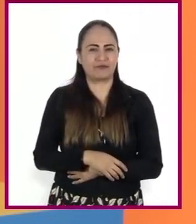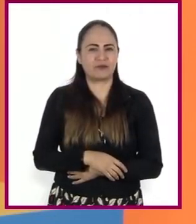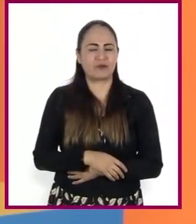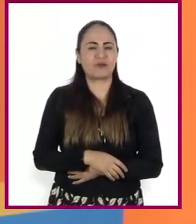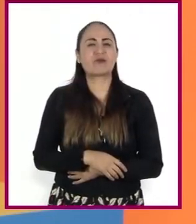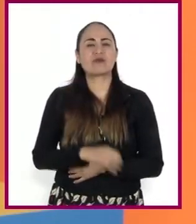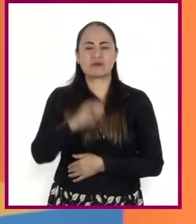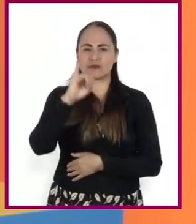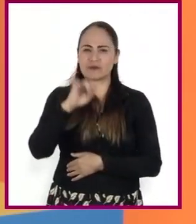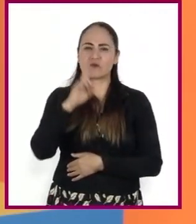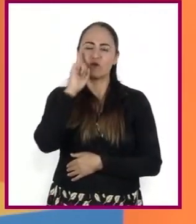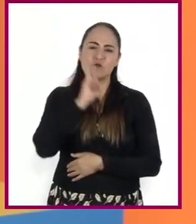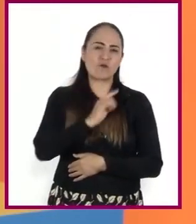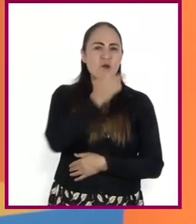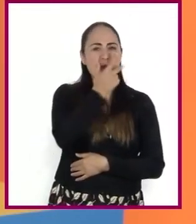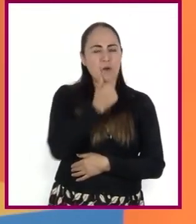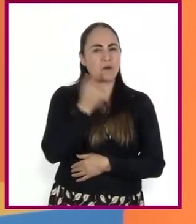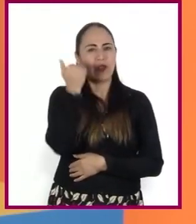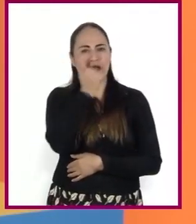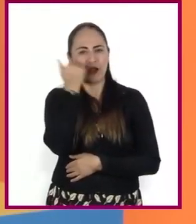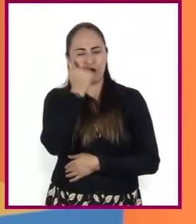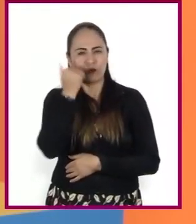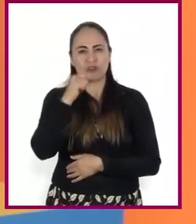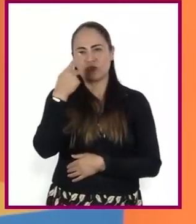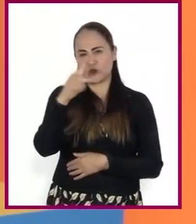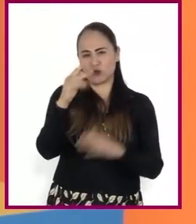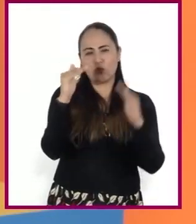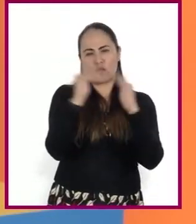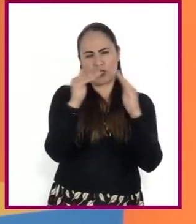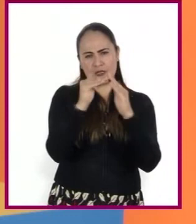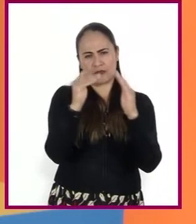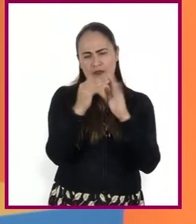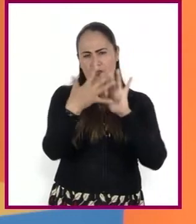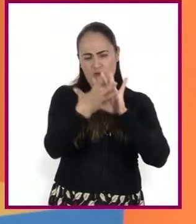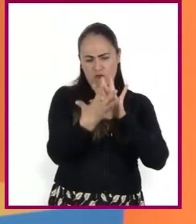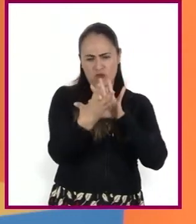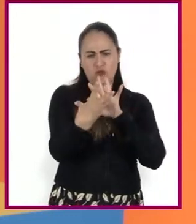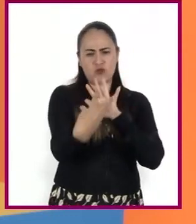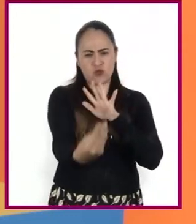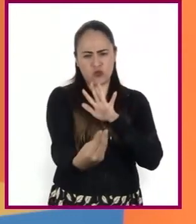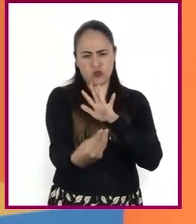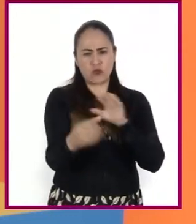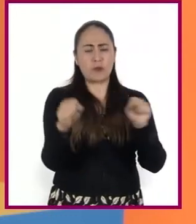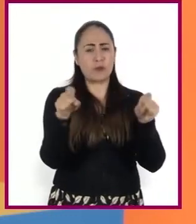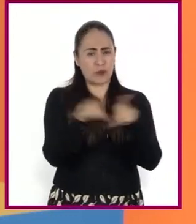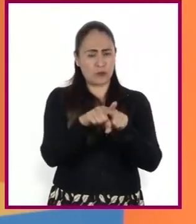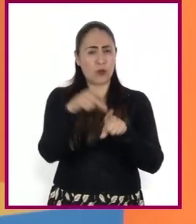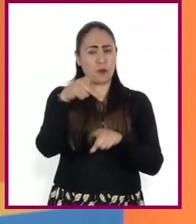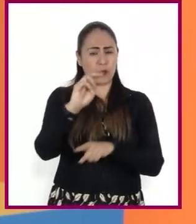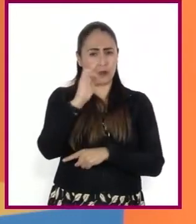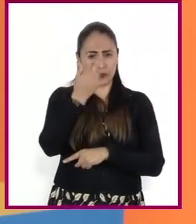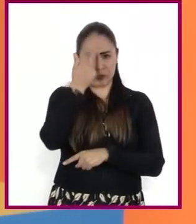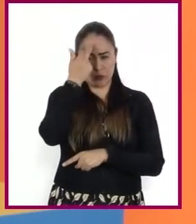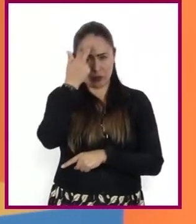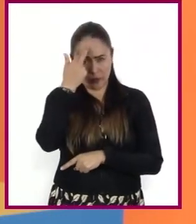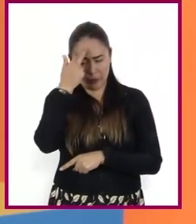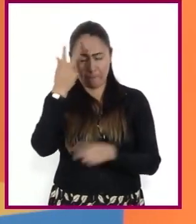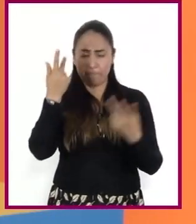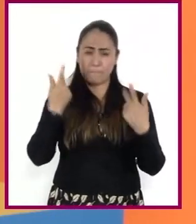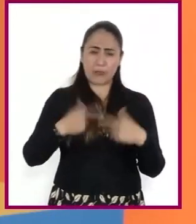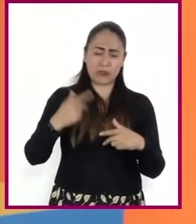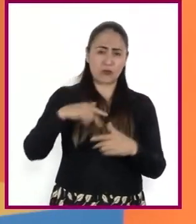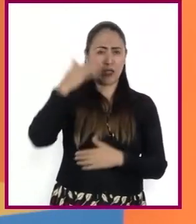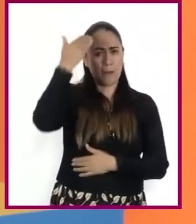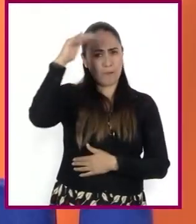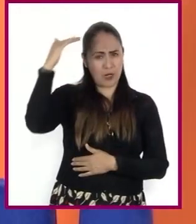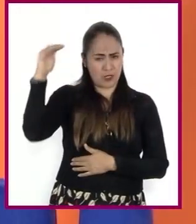y los alumnos que participan en la sesión desde casa pueden reproducir este experimento, pero recuerden hacerlo en presencia y con ayuda